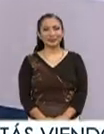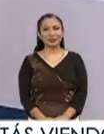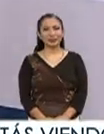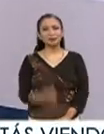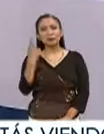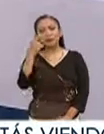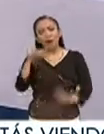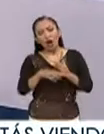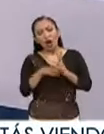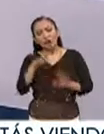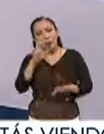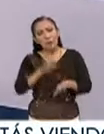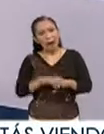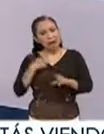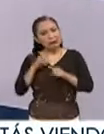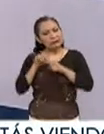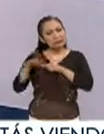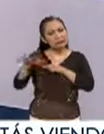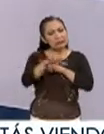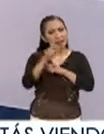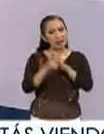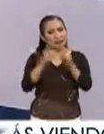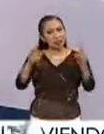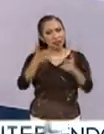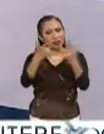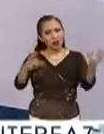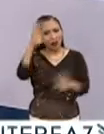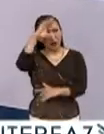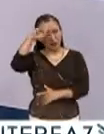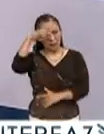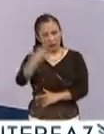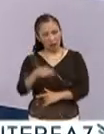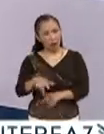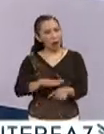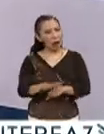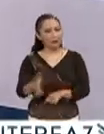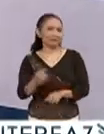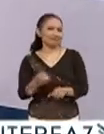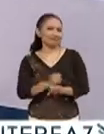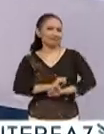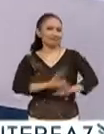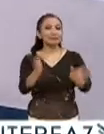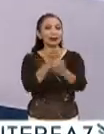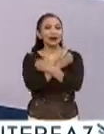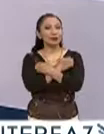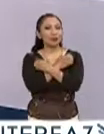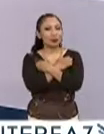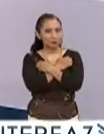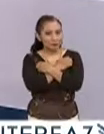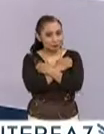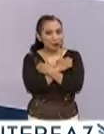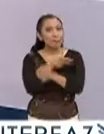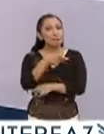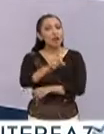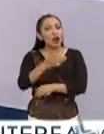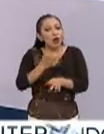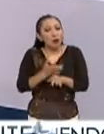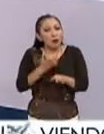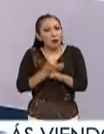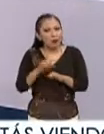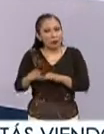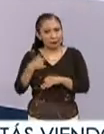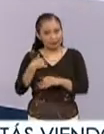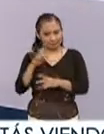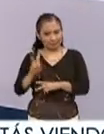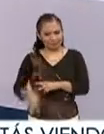Uno de los fenómenos que más ha influido dentro del desarrollo histórico y cultural de México ha sido, por supuesto, el de la educación. Sin embargo, en la actualidad, y